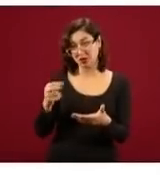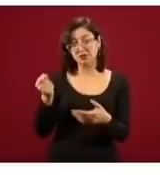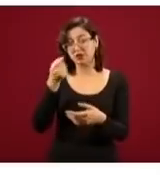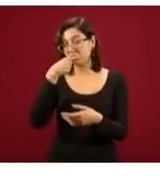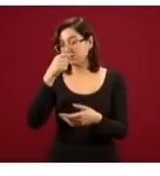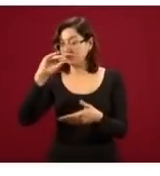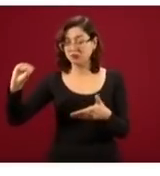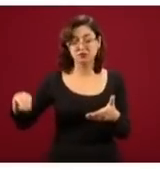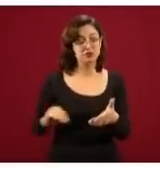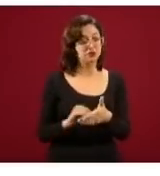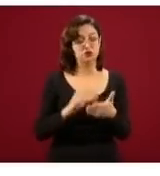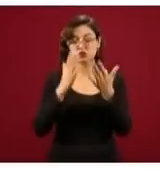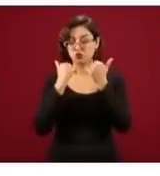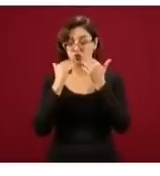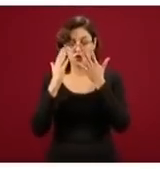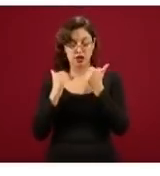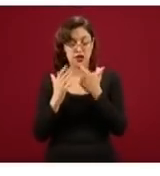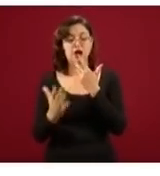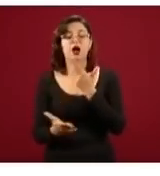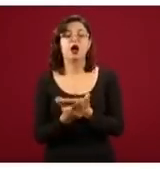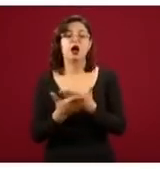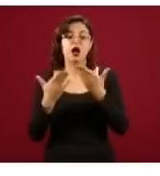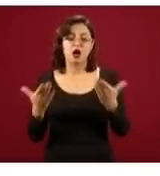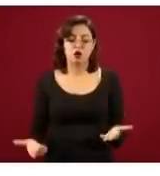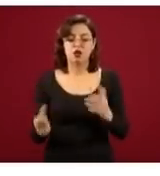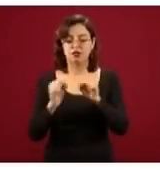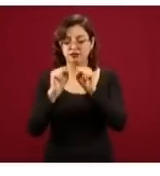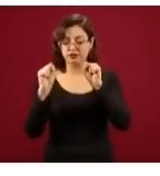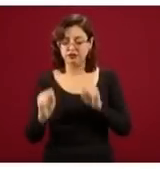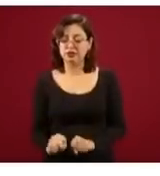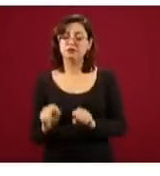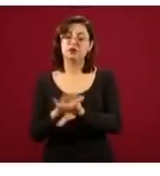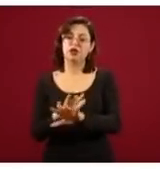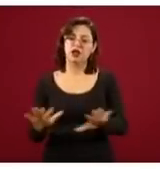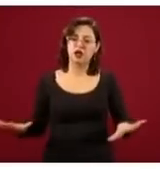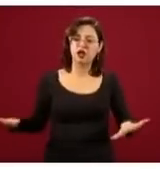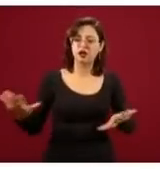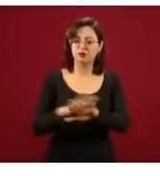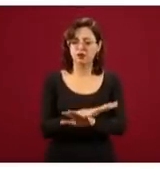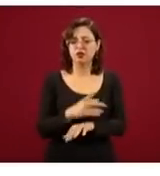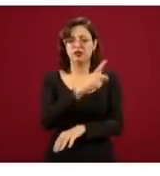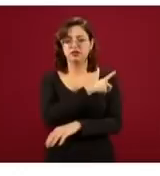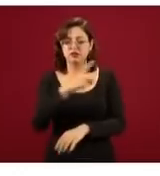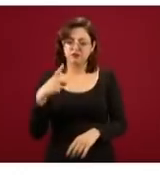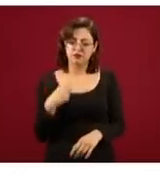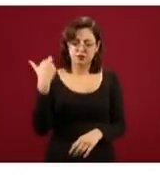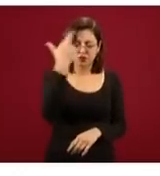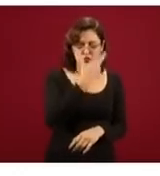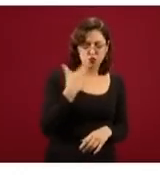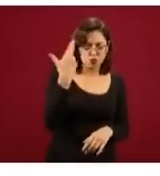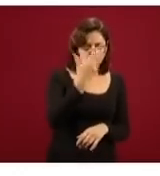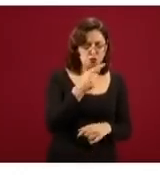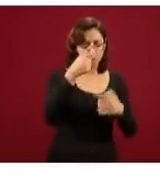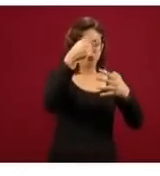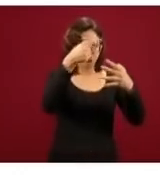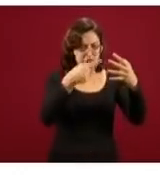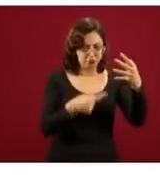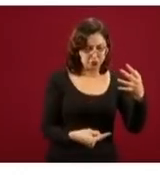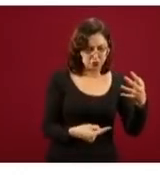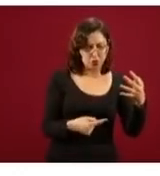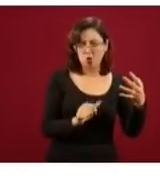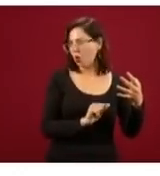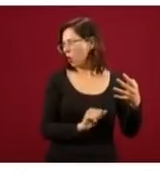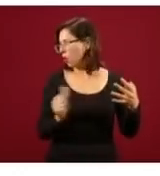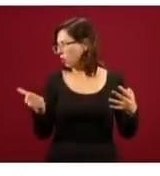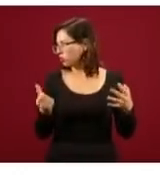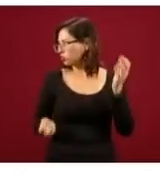la transformación del sistema, estamos revisando qué medicamentos se pueden necesitar y no habían